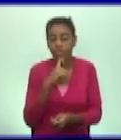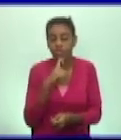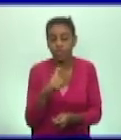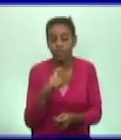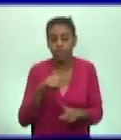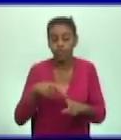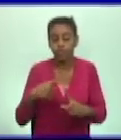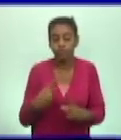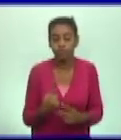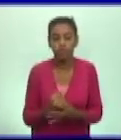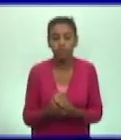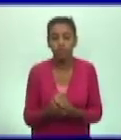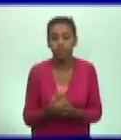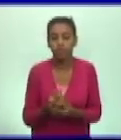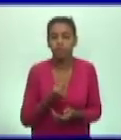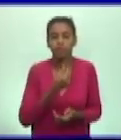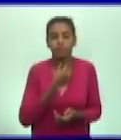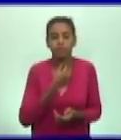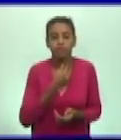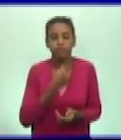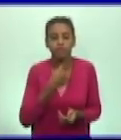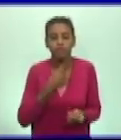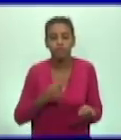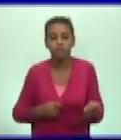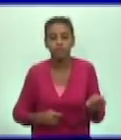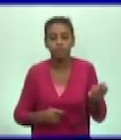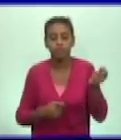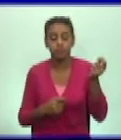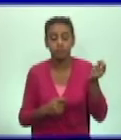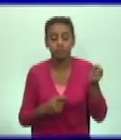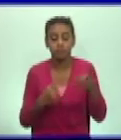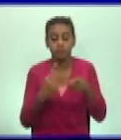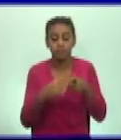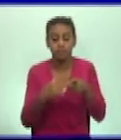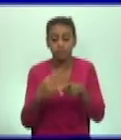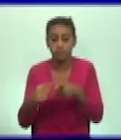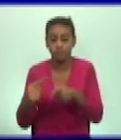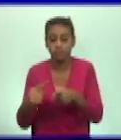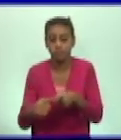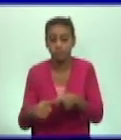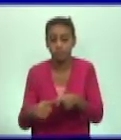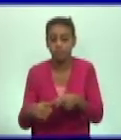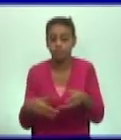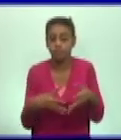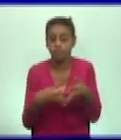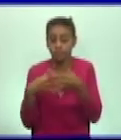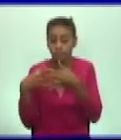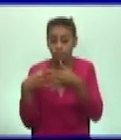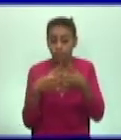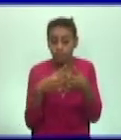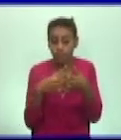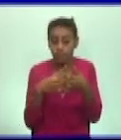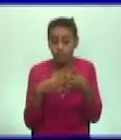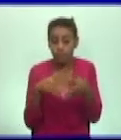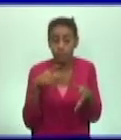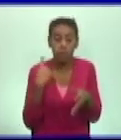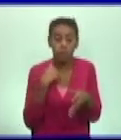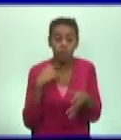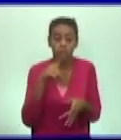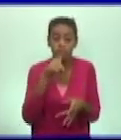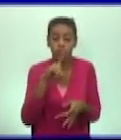todo, muchachos, porque carecían de armamentos para enfrentarlo. Estamos hablando del imperialismo yanqui, que ya para 1960